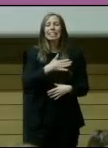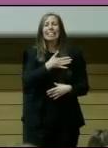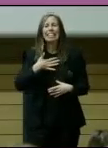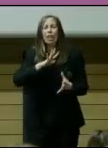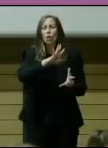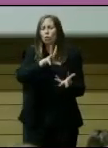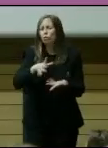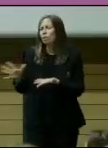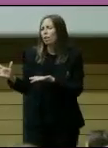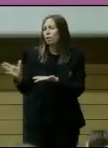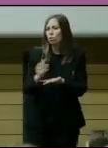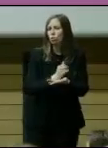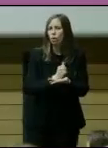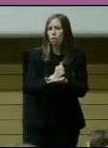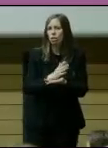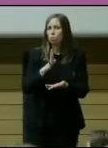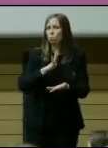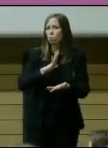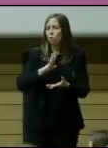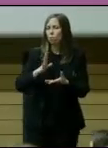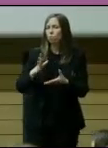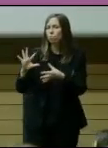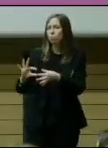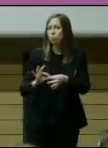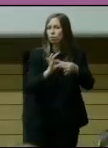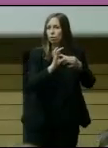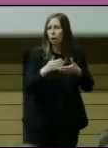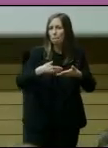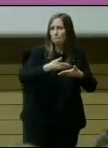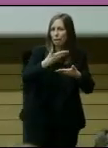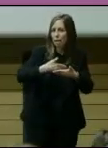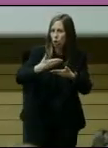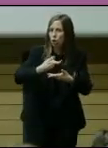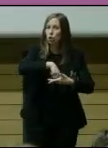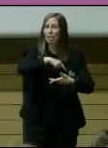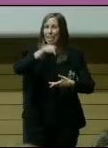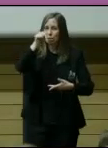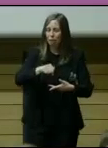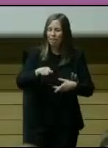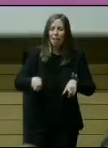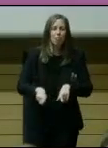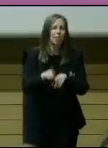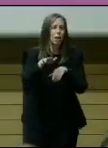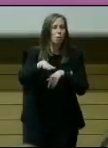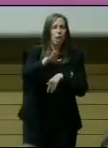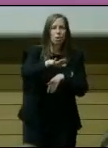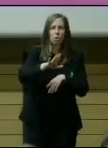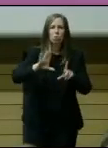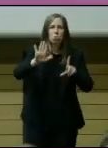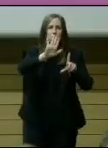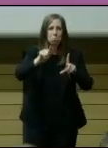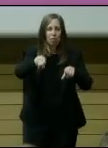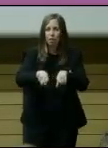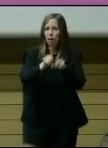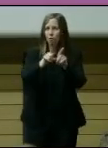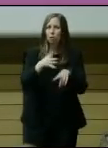las noticias, por favor, que se hayan publicado en periódicos españoles, da igual de donde